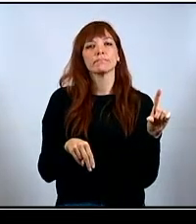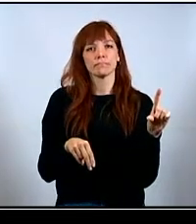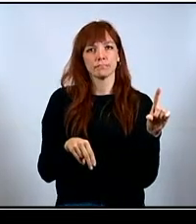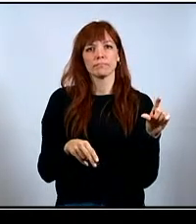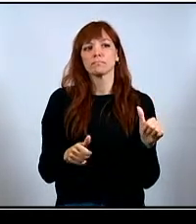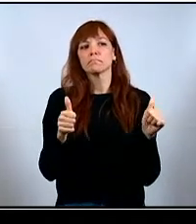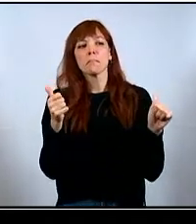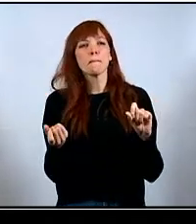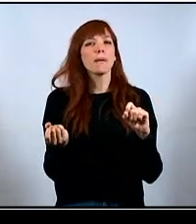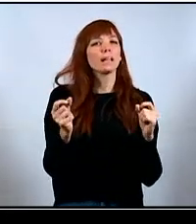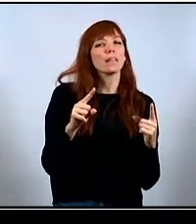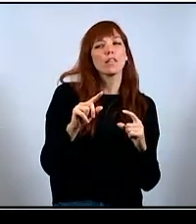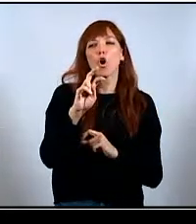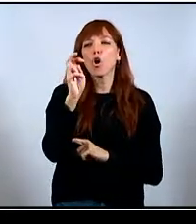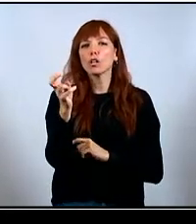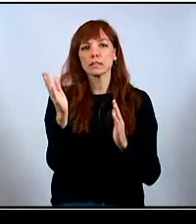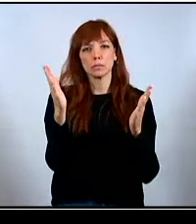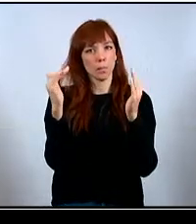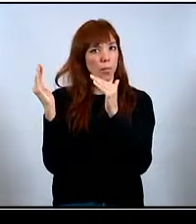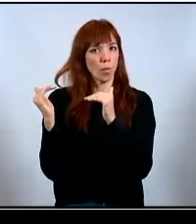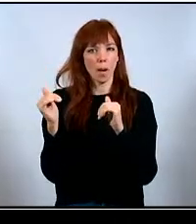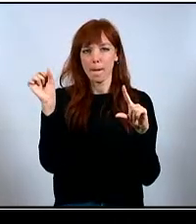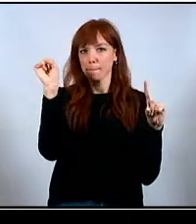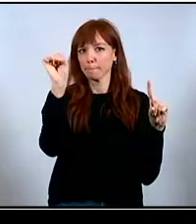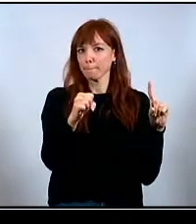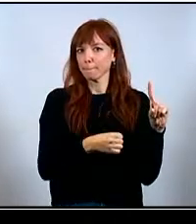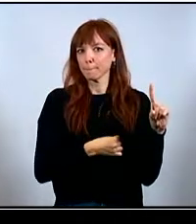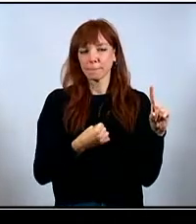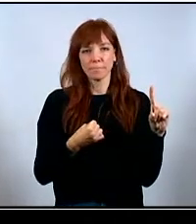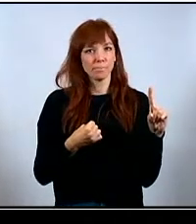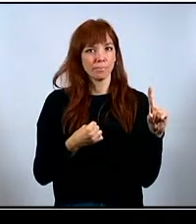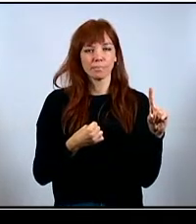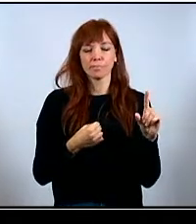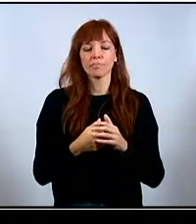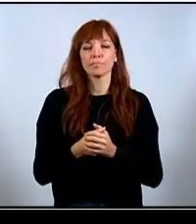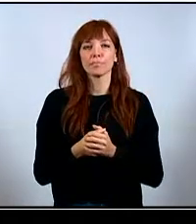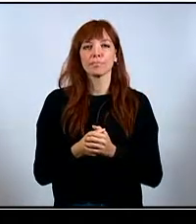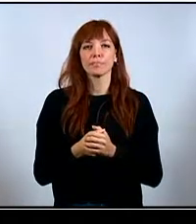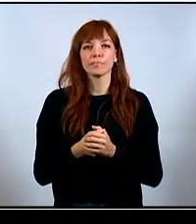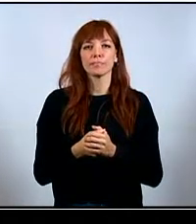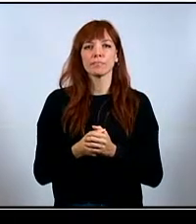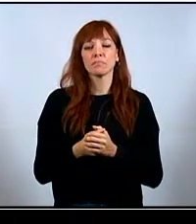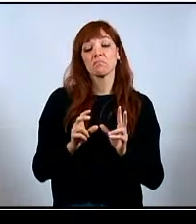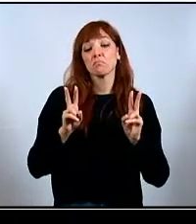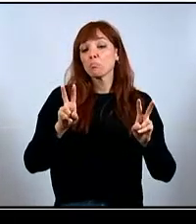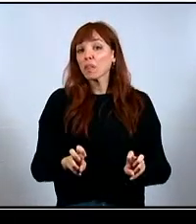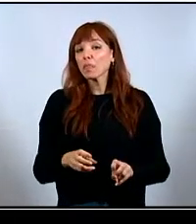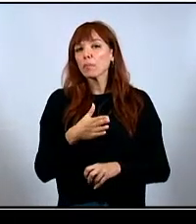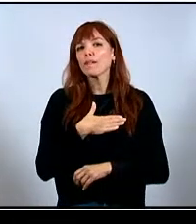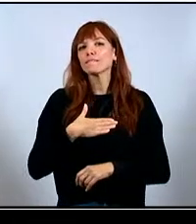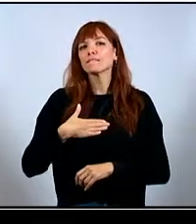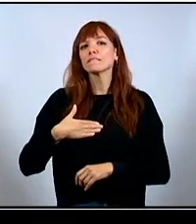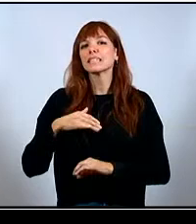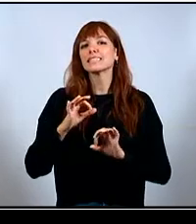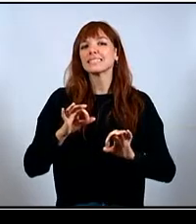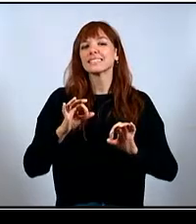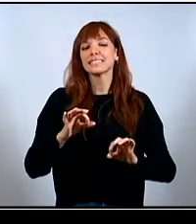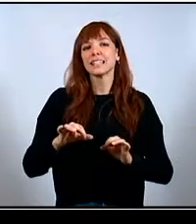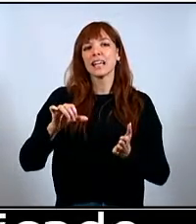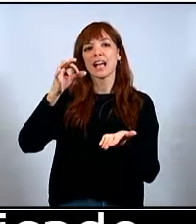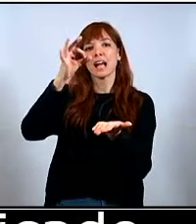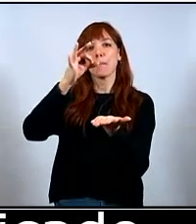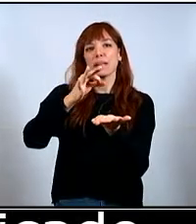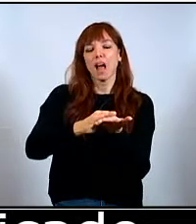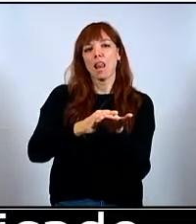nada parecido, algo similar, pero no llega, serían Granada y Elche. En principio, el centro estará ubicado en la Facultad de Ciencias del Deporte,